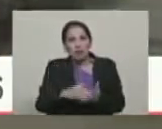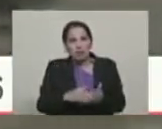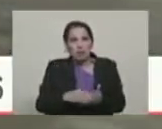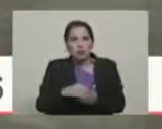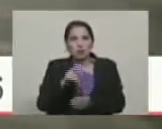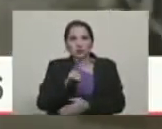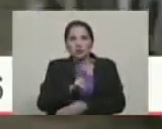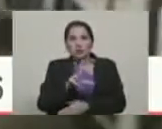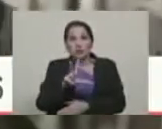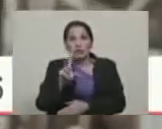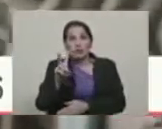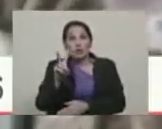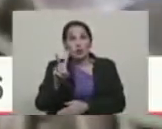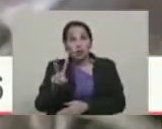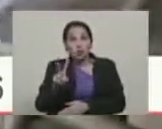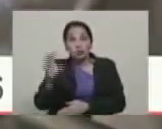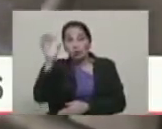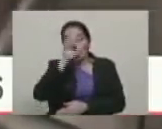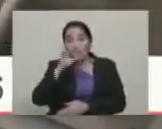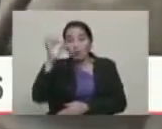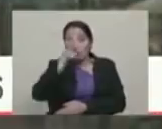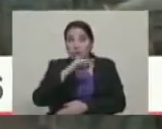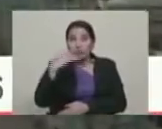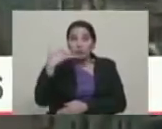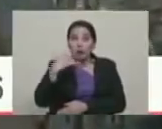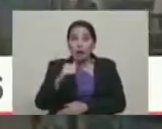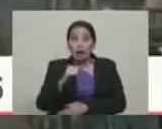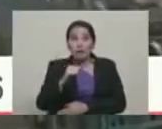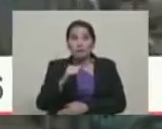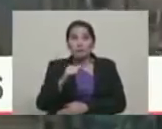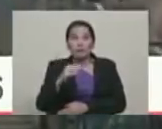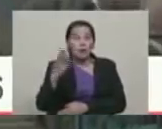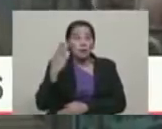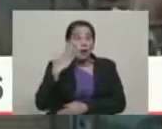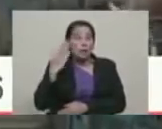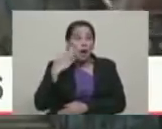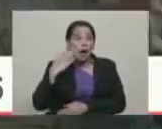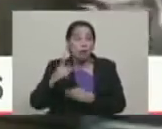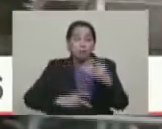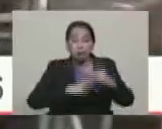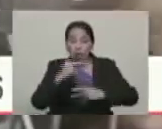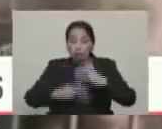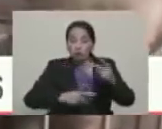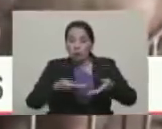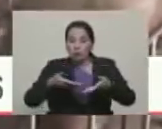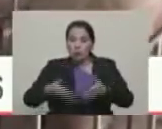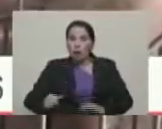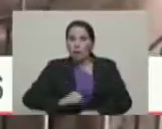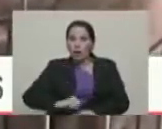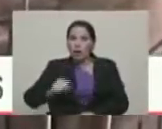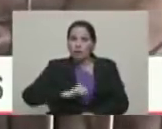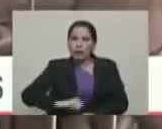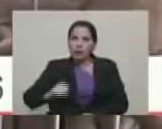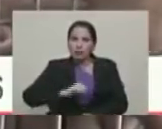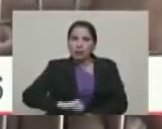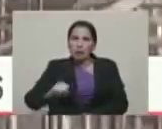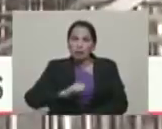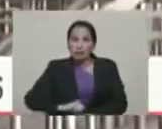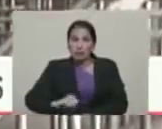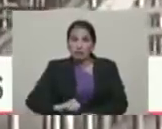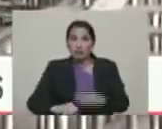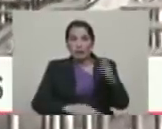310.232 cabezas y da 12.923 madres en producción. Y la producción porcina de Lara